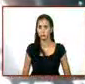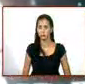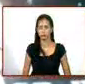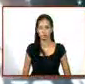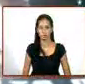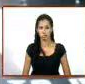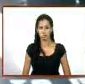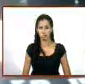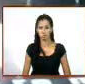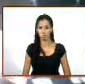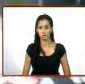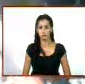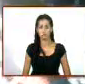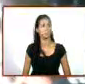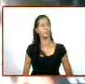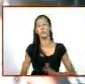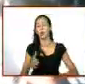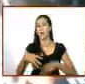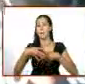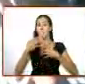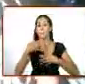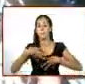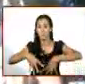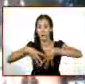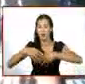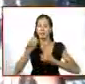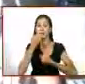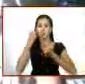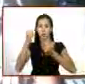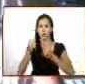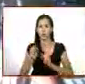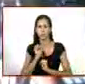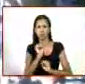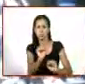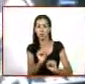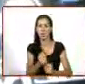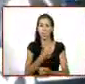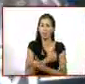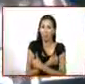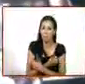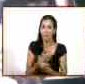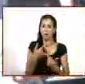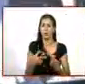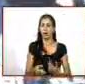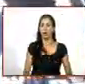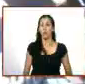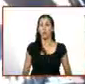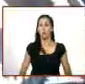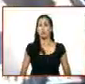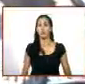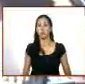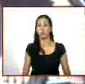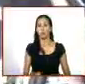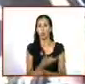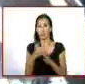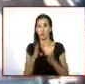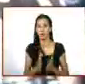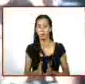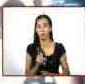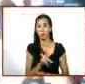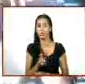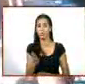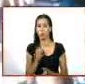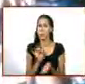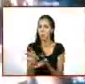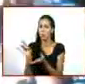para ahí. Se tiraron a una marcha a luchar en contra del desempleo. El gobernador de Puerto Rico está votando